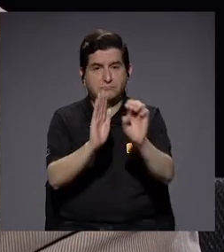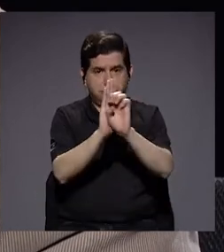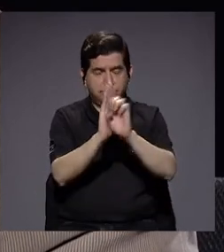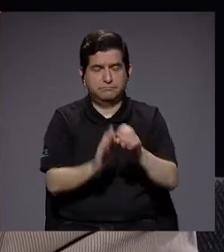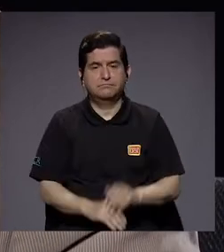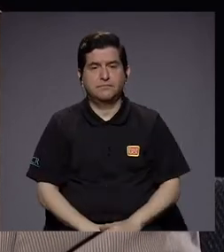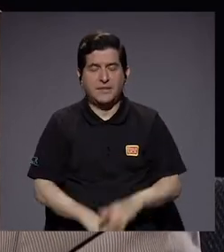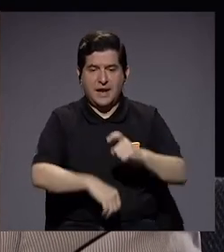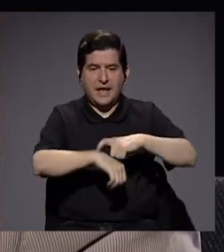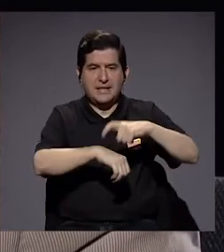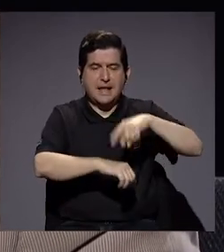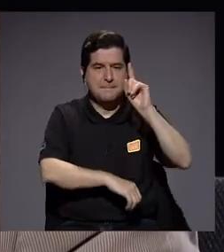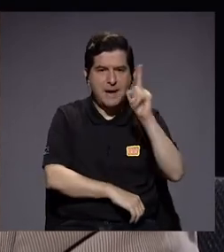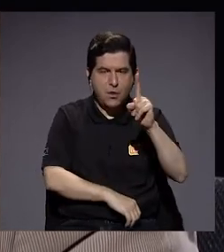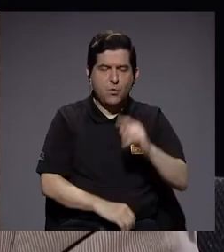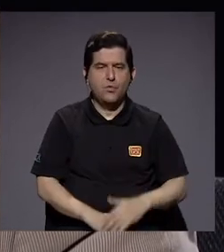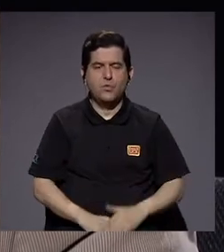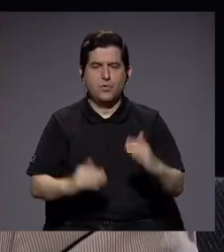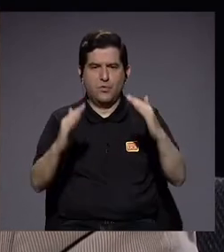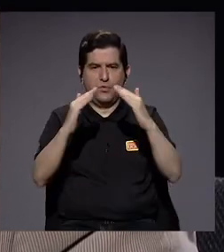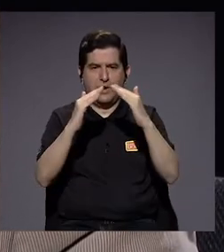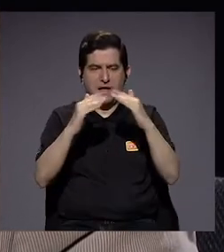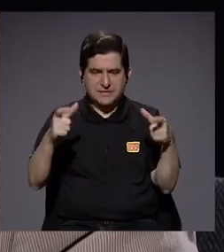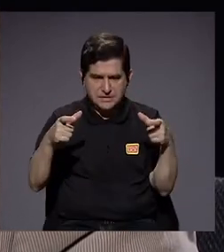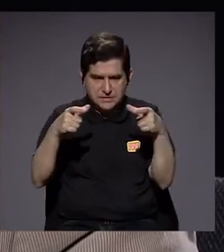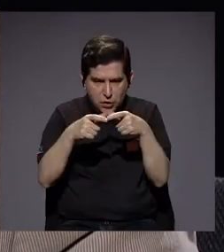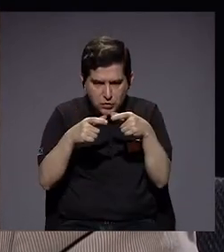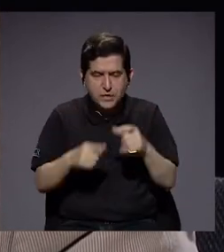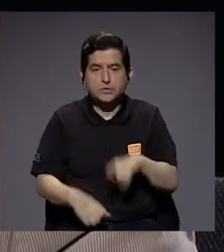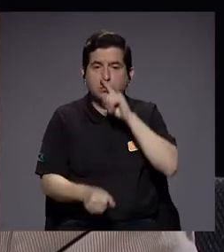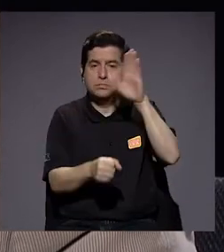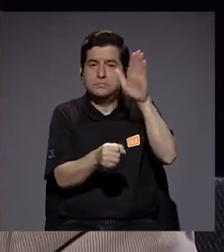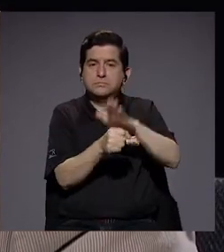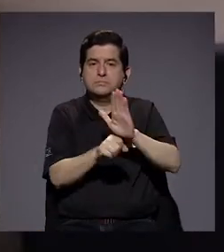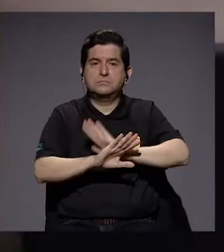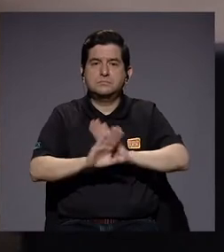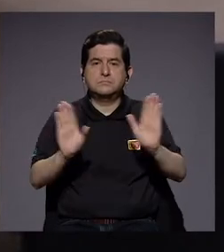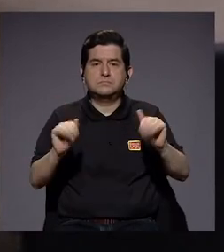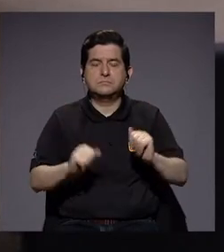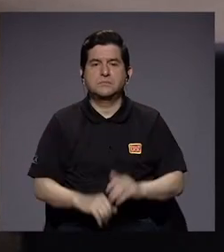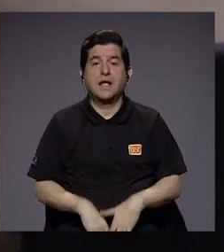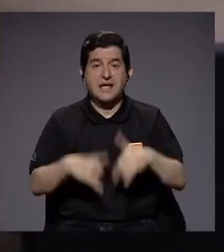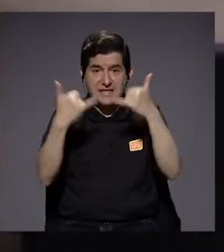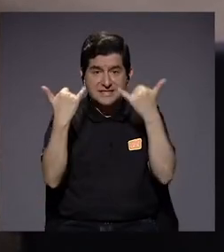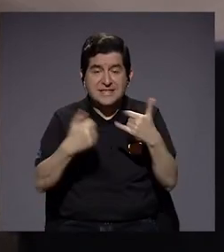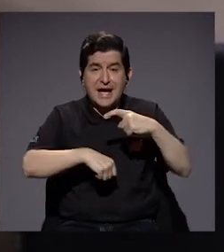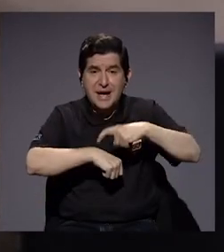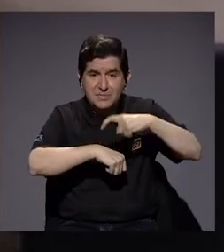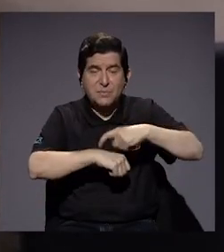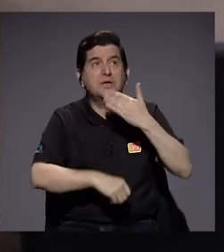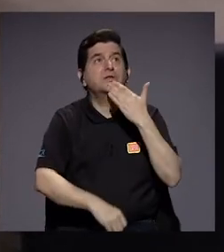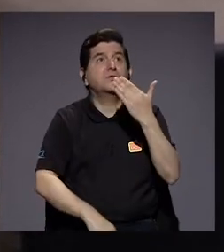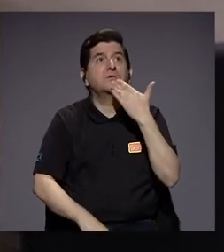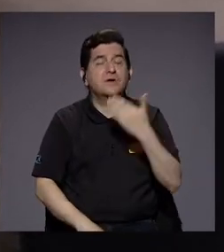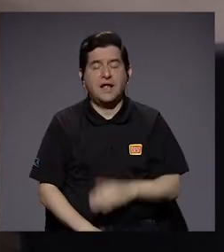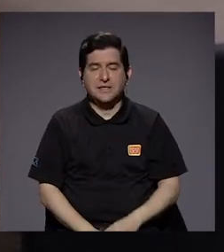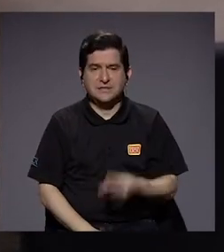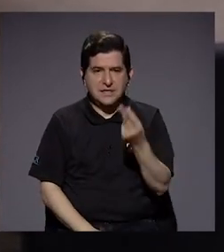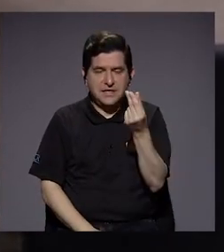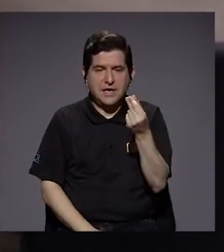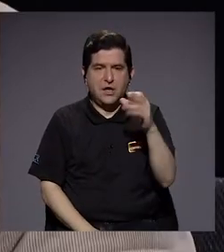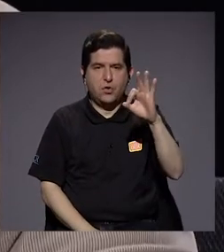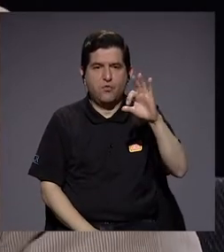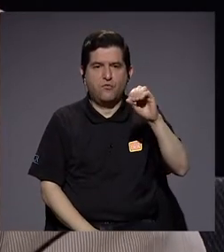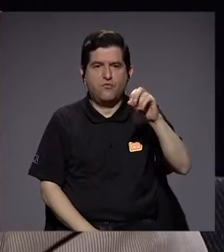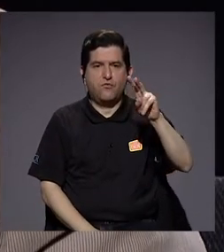por ejemplo, la fase 1 de hogares conectados ya se cumplió, y estamos hablando que ya en este momento, gracias a los fondos de